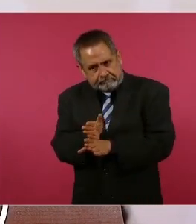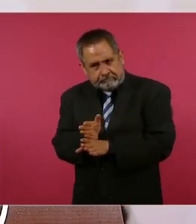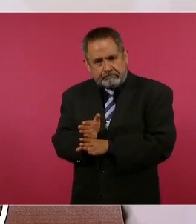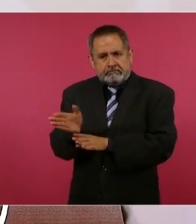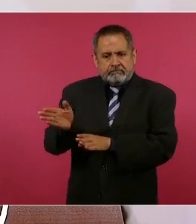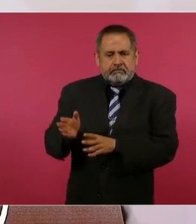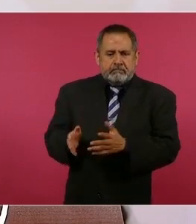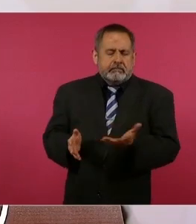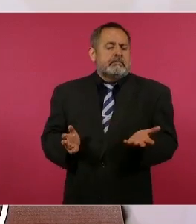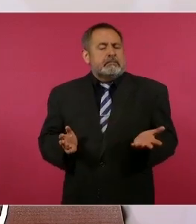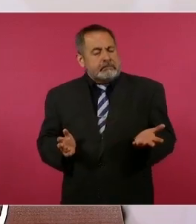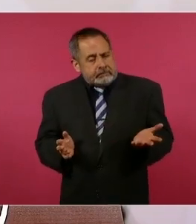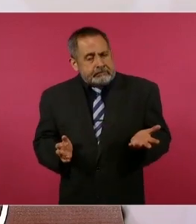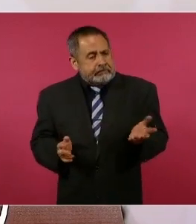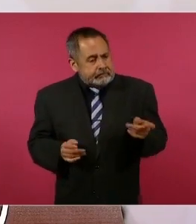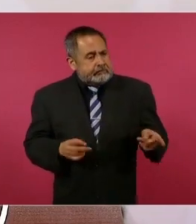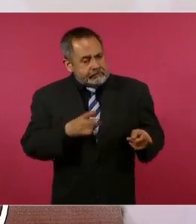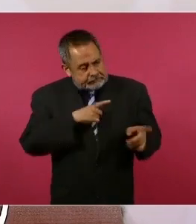Eso